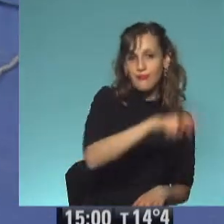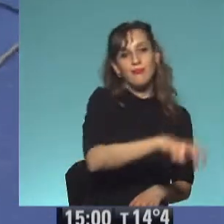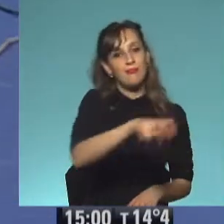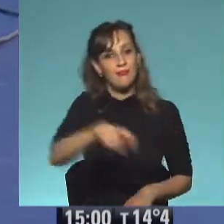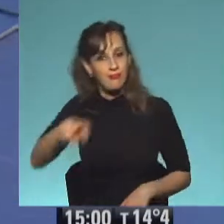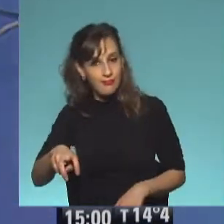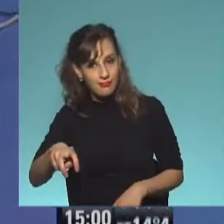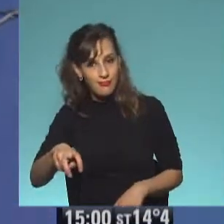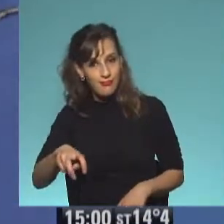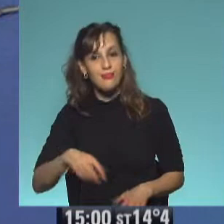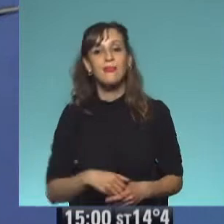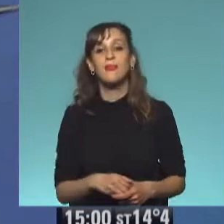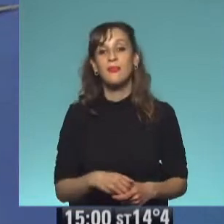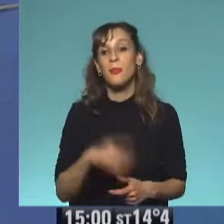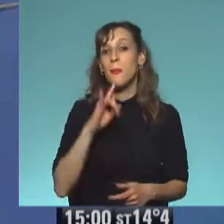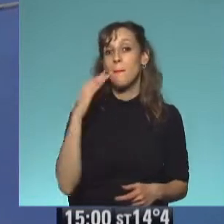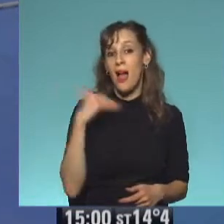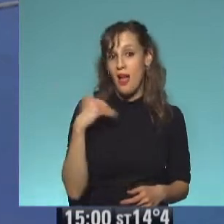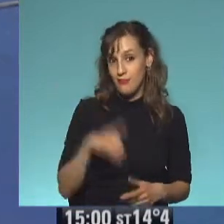para mí